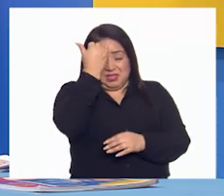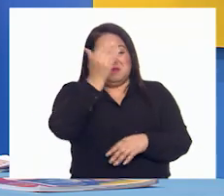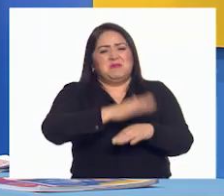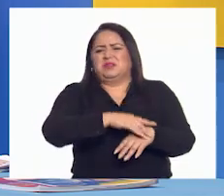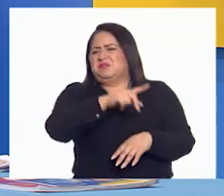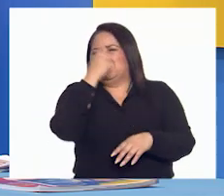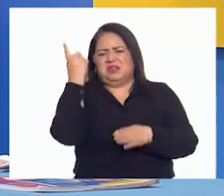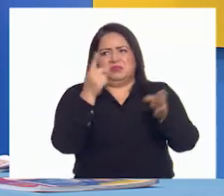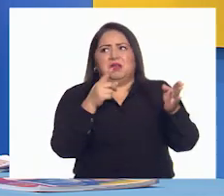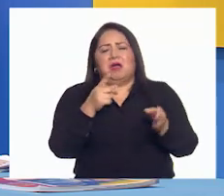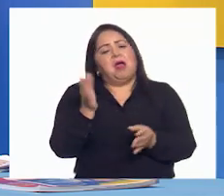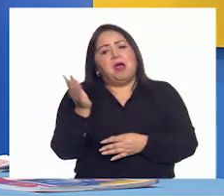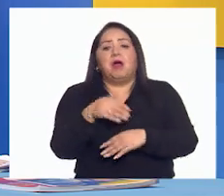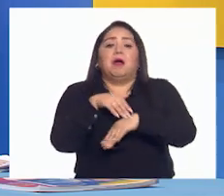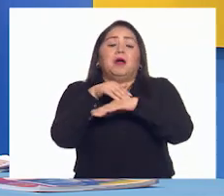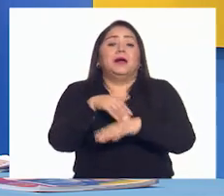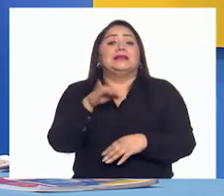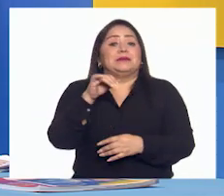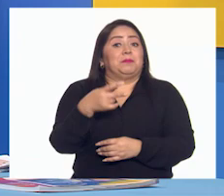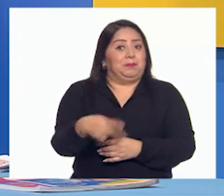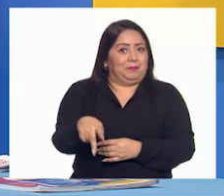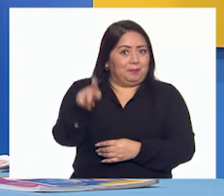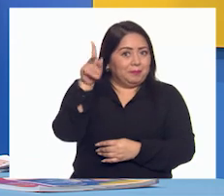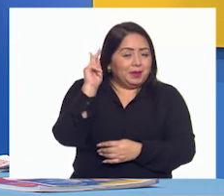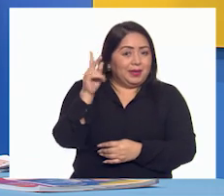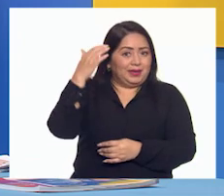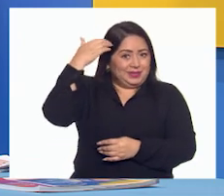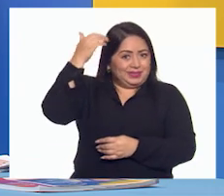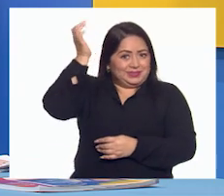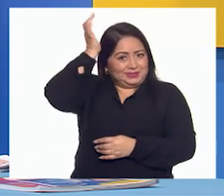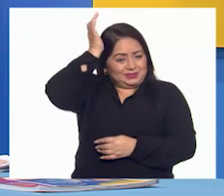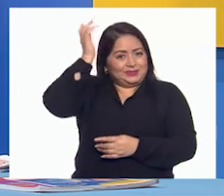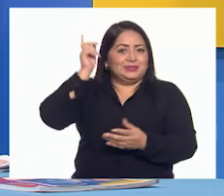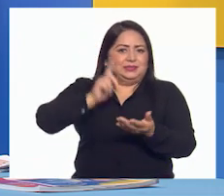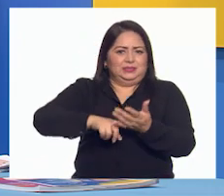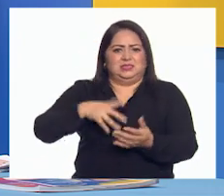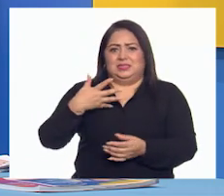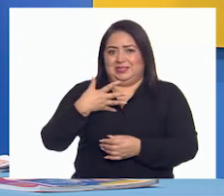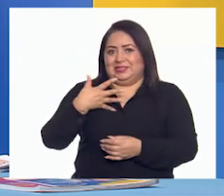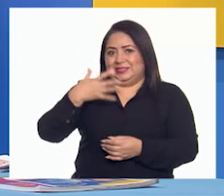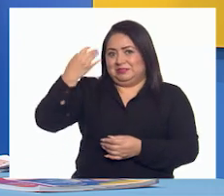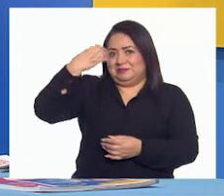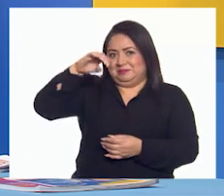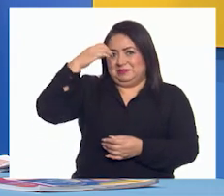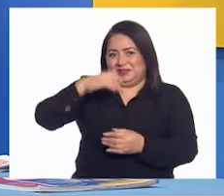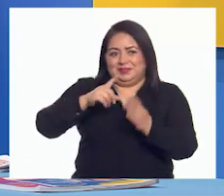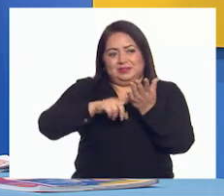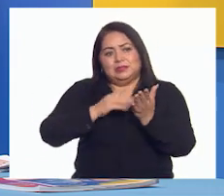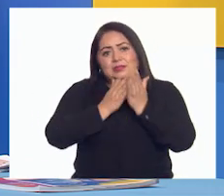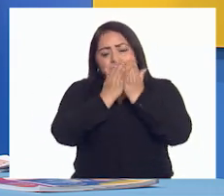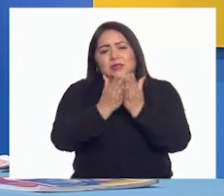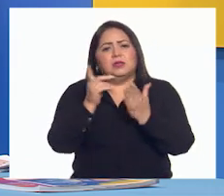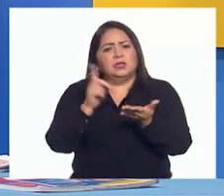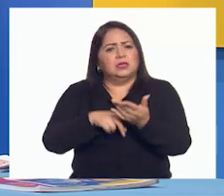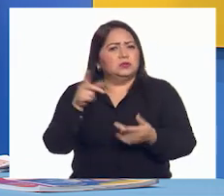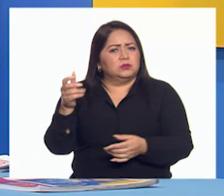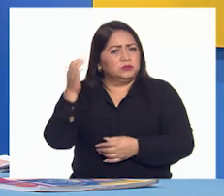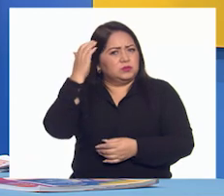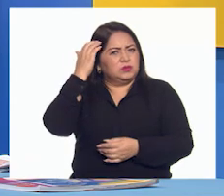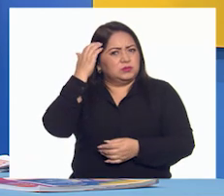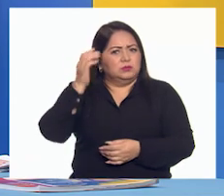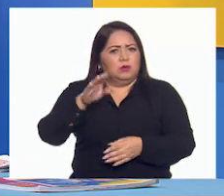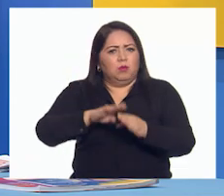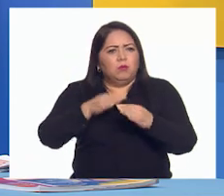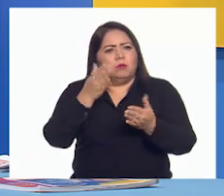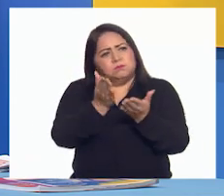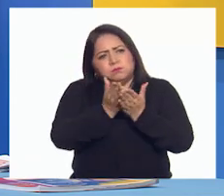fácil. Sí, pero a pesar de que Cristóbal Colón tenía experiencia como navegante, el conocimiento de los